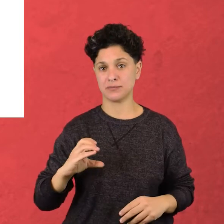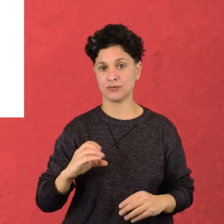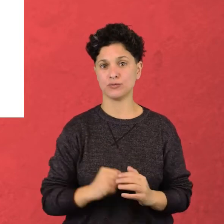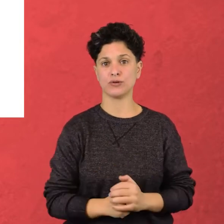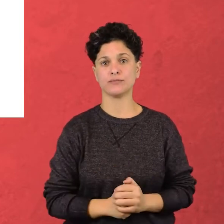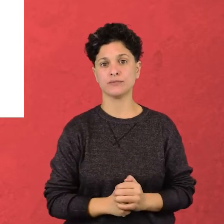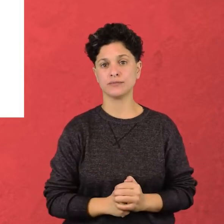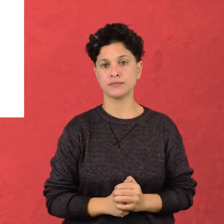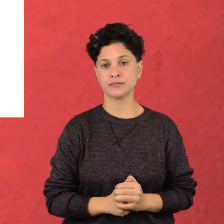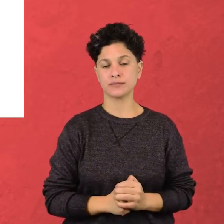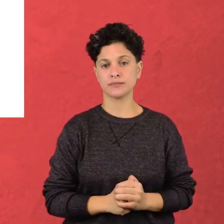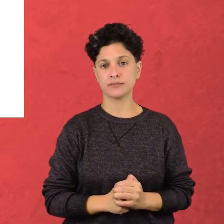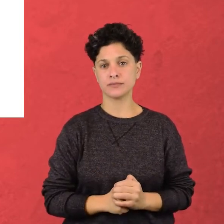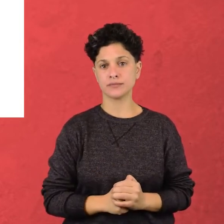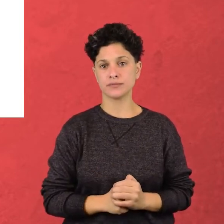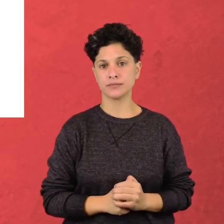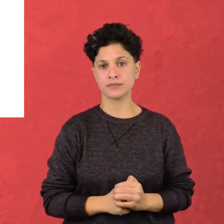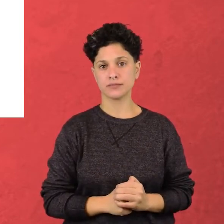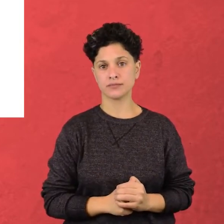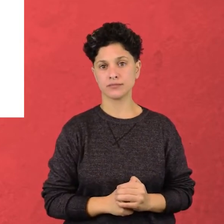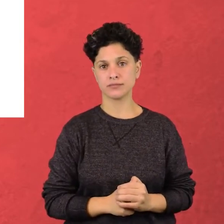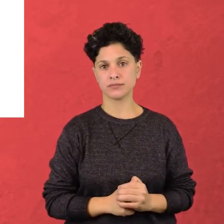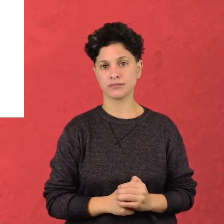capítulo, vamos a anotar